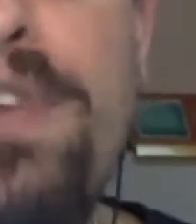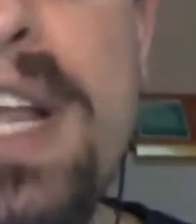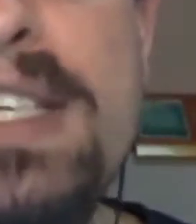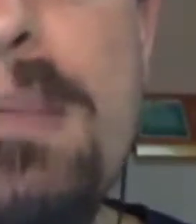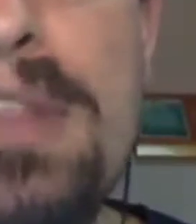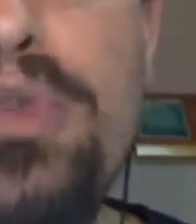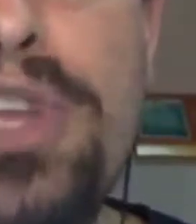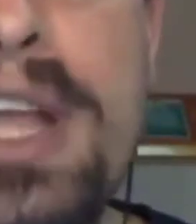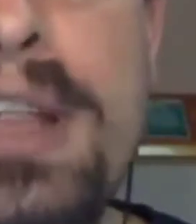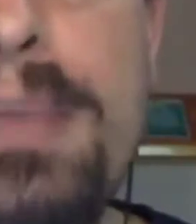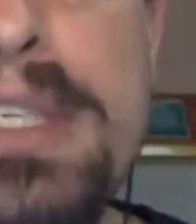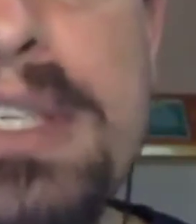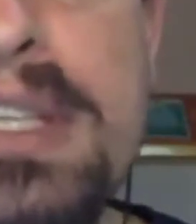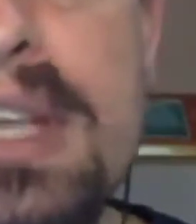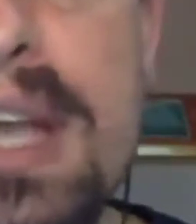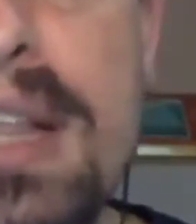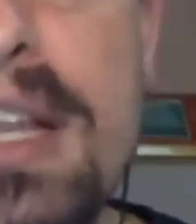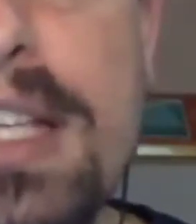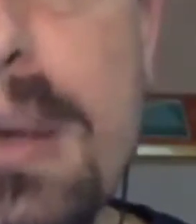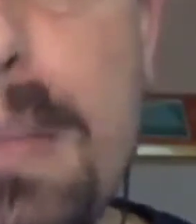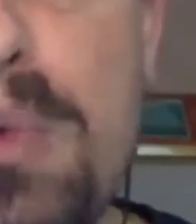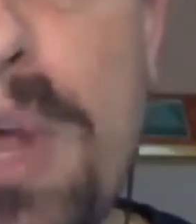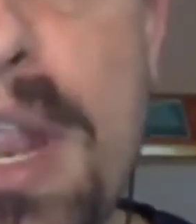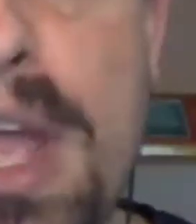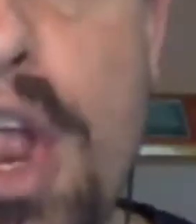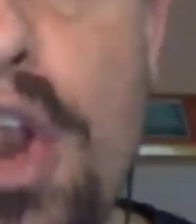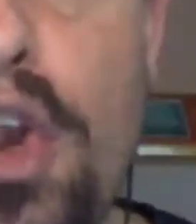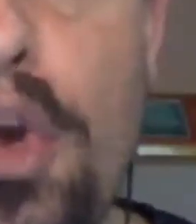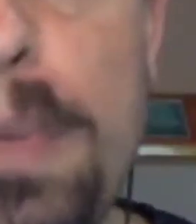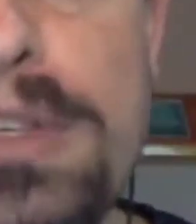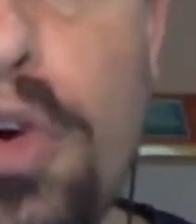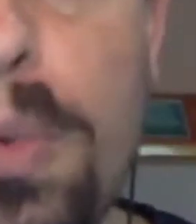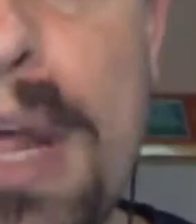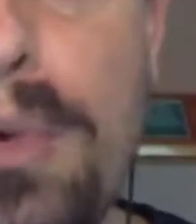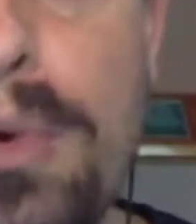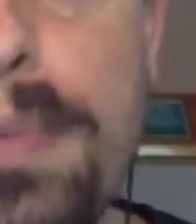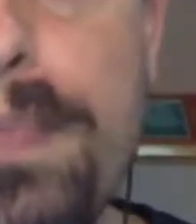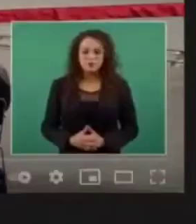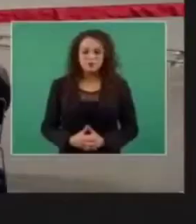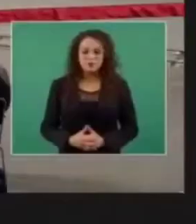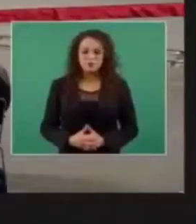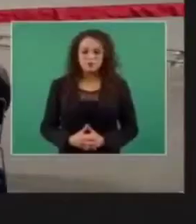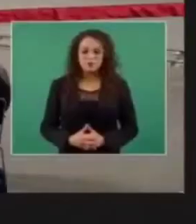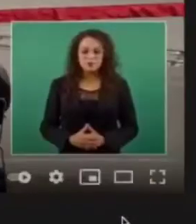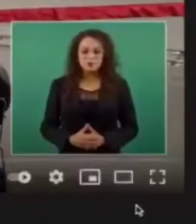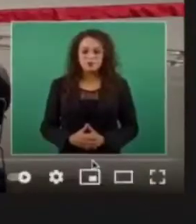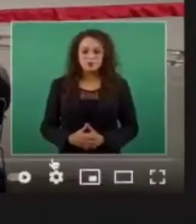la conferencia matutina del presidente Andrés Manuel López Obrador.